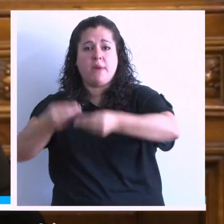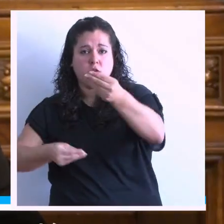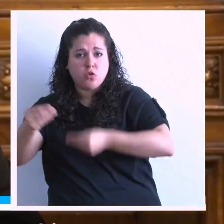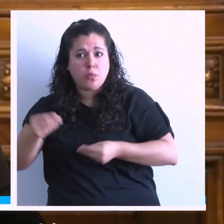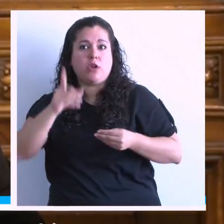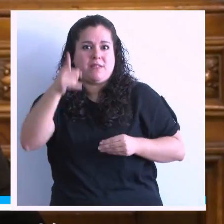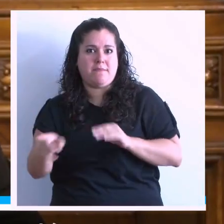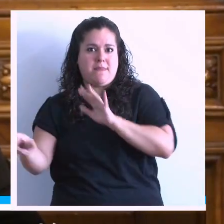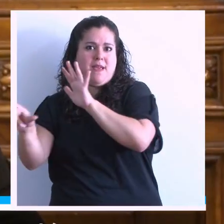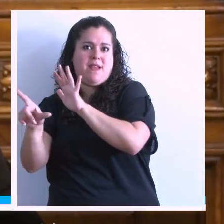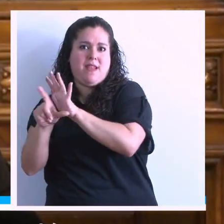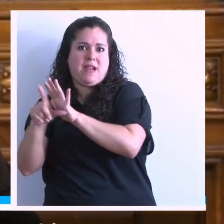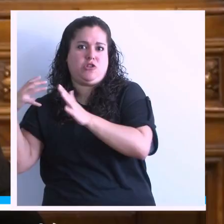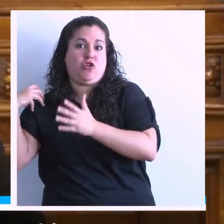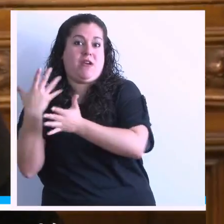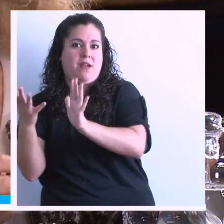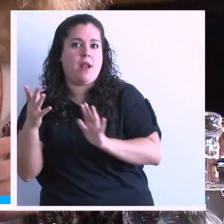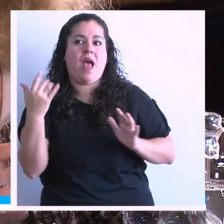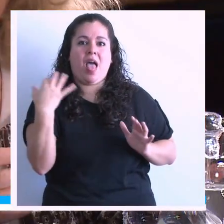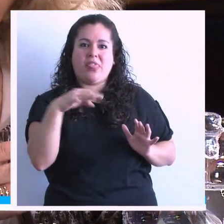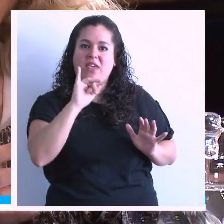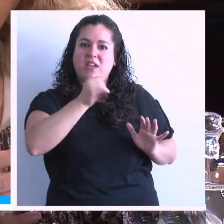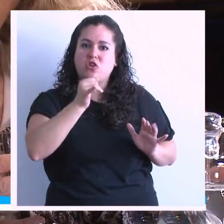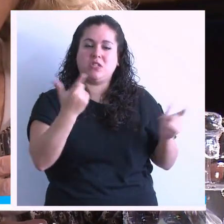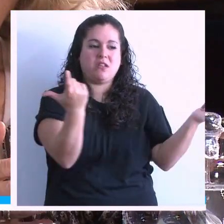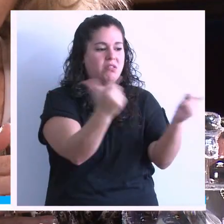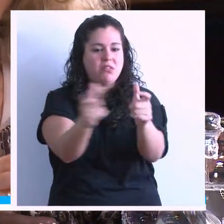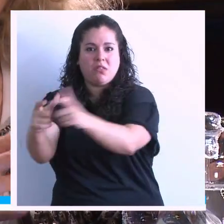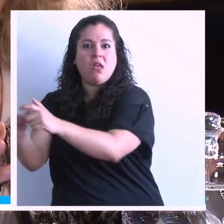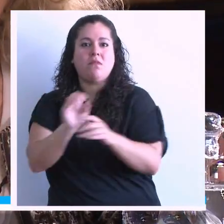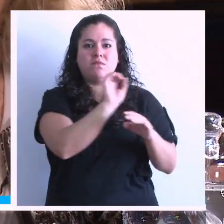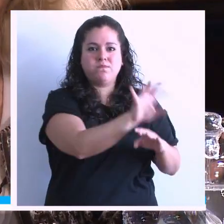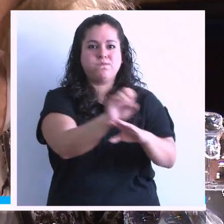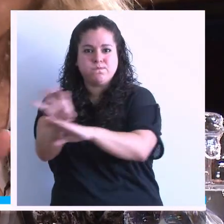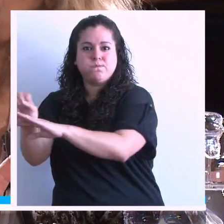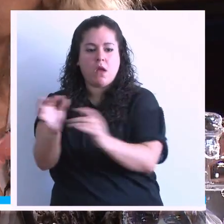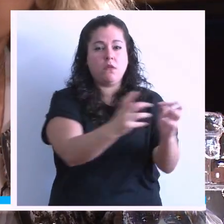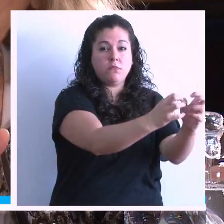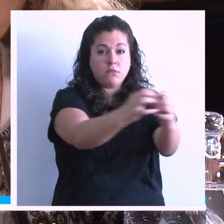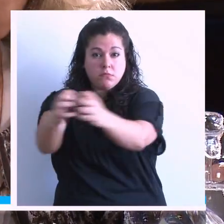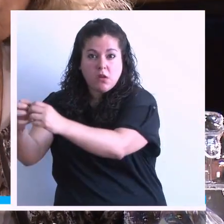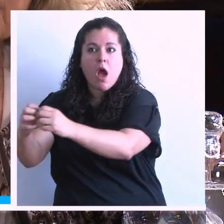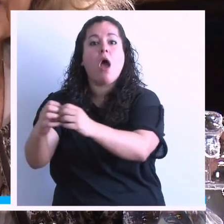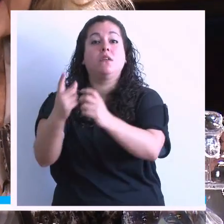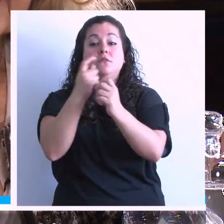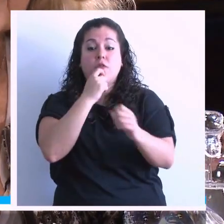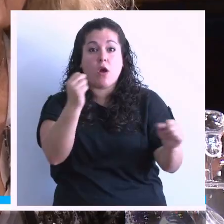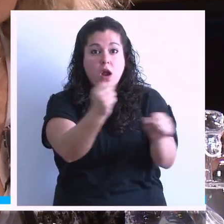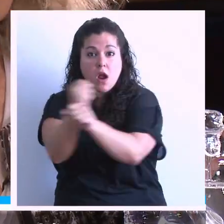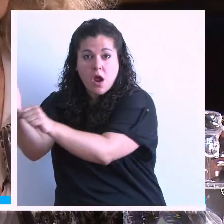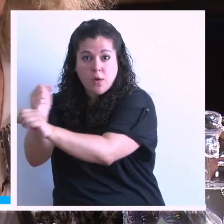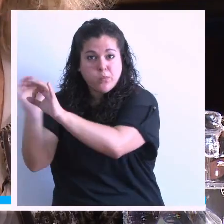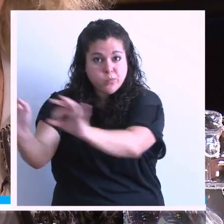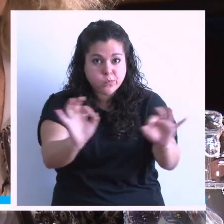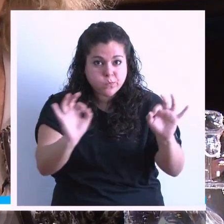y también está en legislación general. Los proyectos casi siempre pasan por 3 comisiones o 2 comisiones